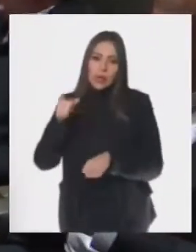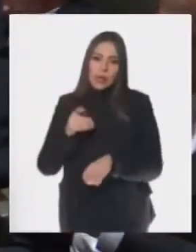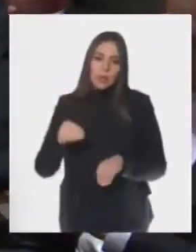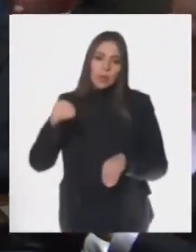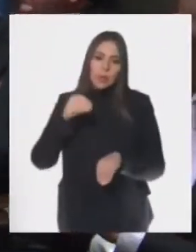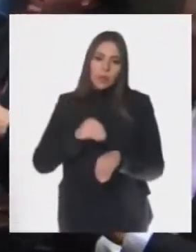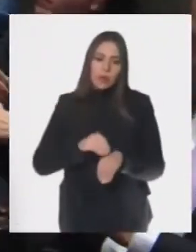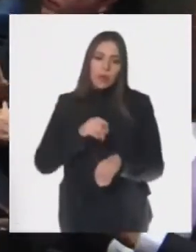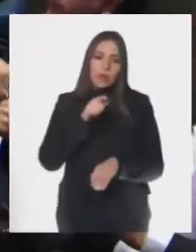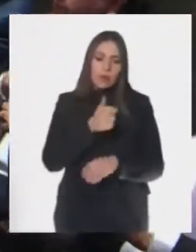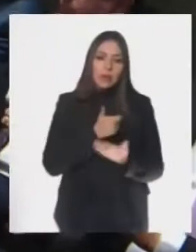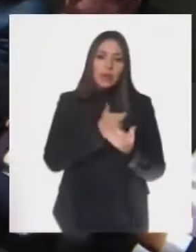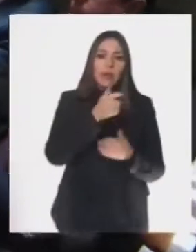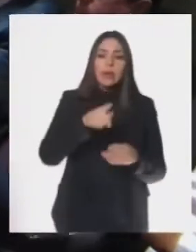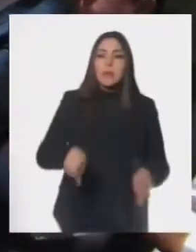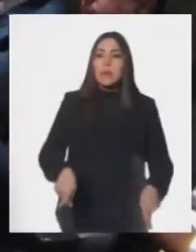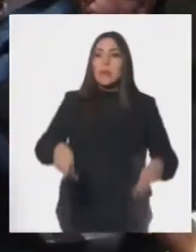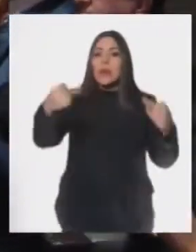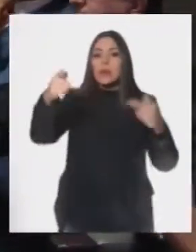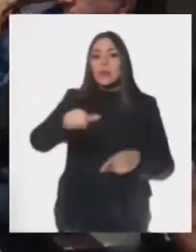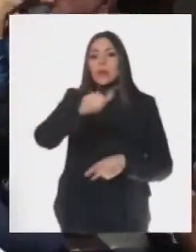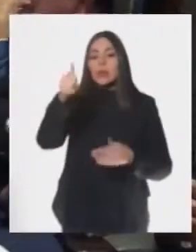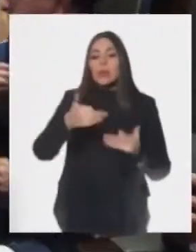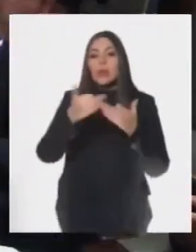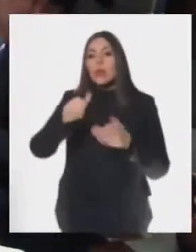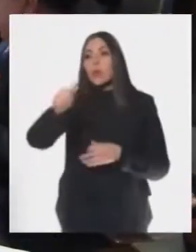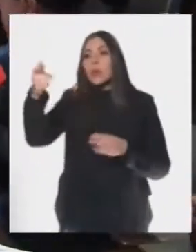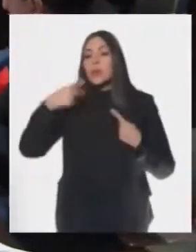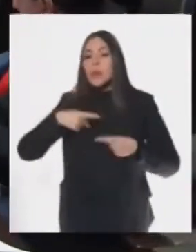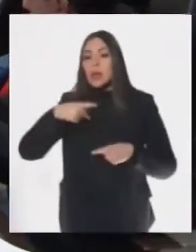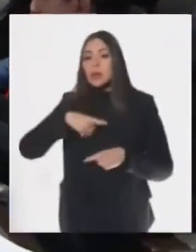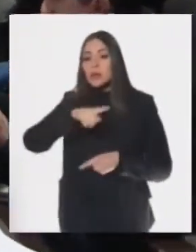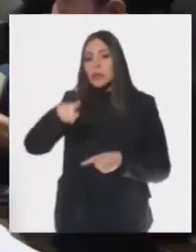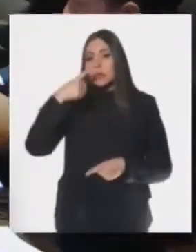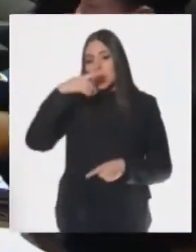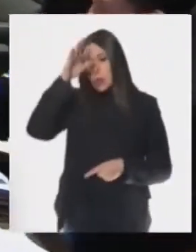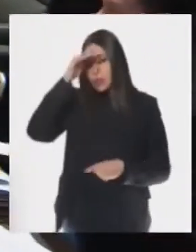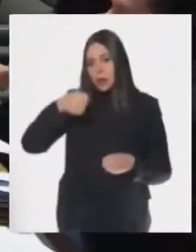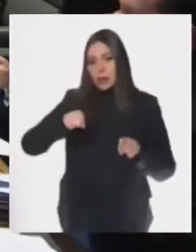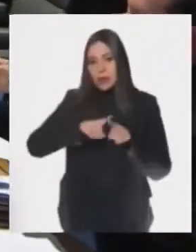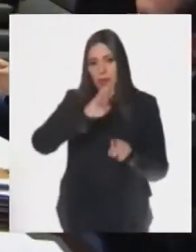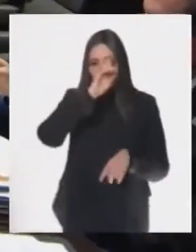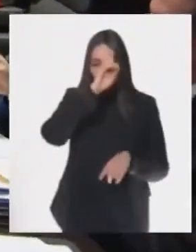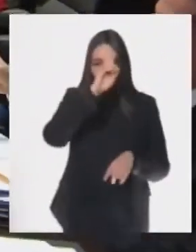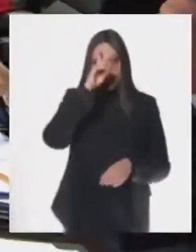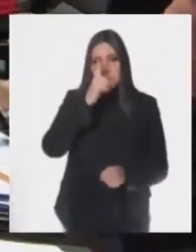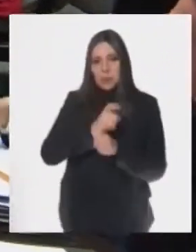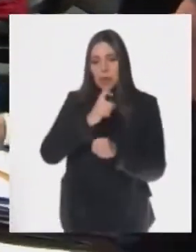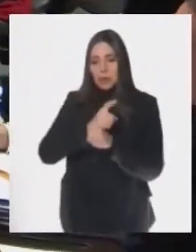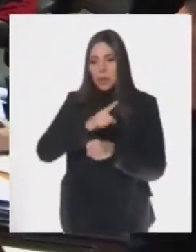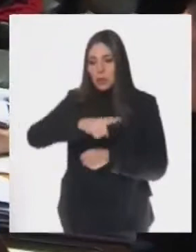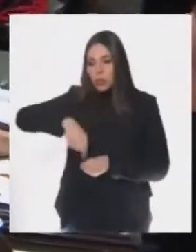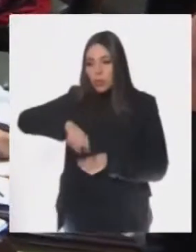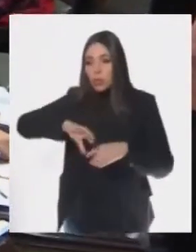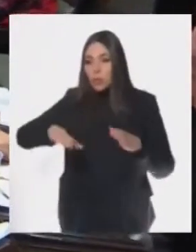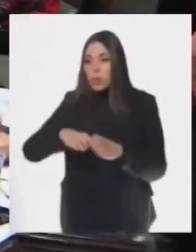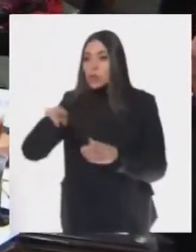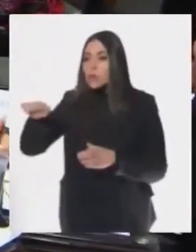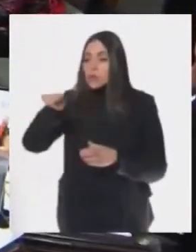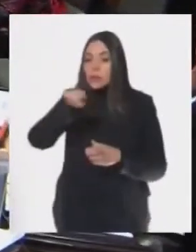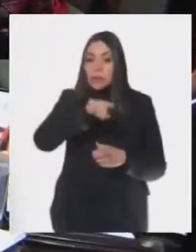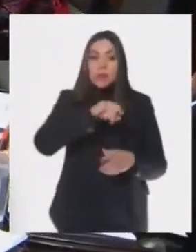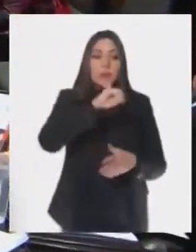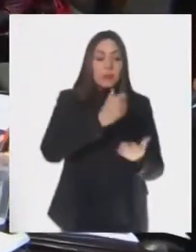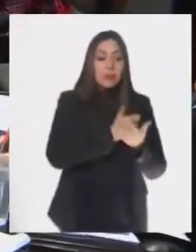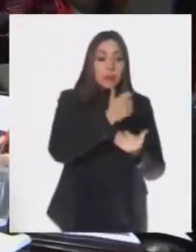derechos correspondientes al mejor postor, respetando en todo caso los derechos de preferencia. De igual manera, proponemos que